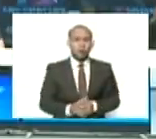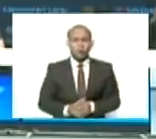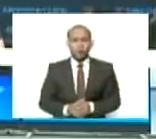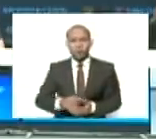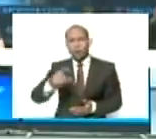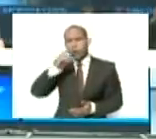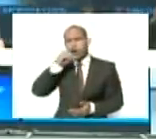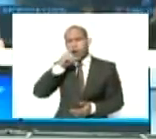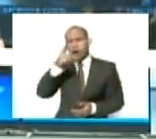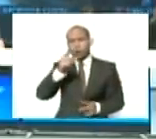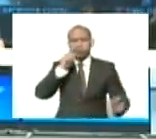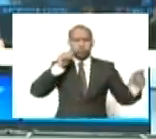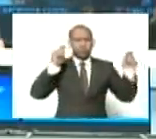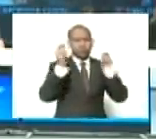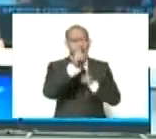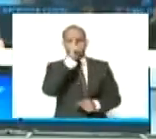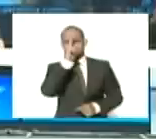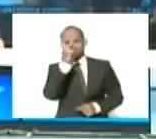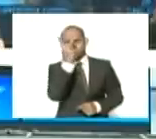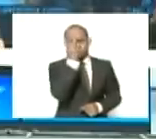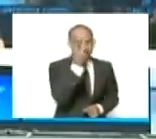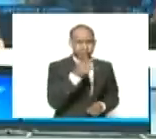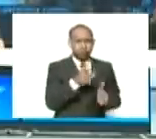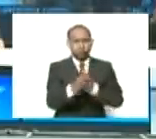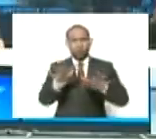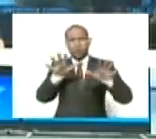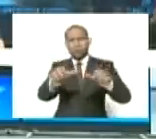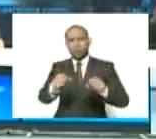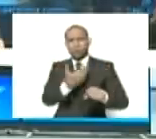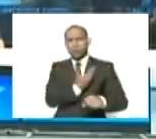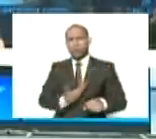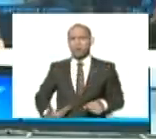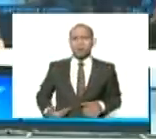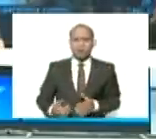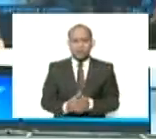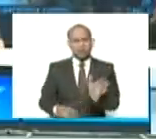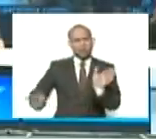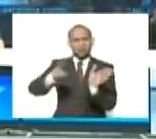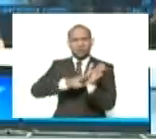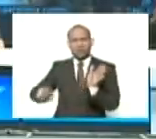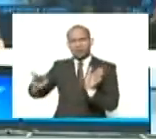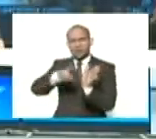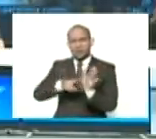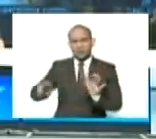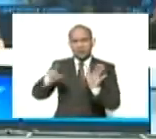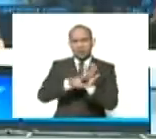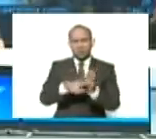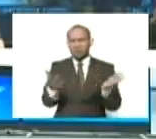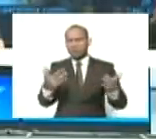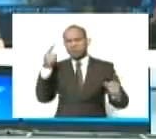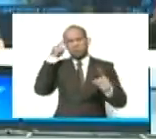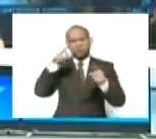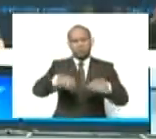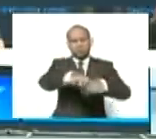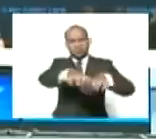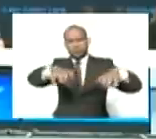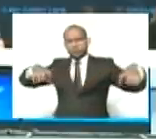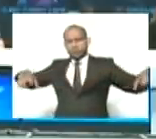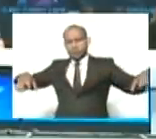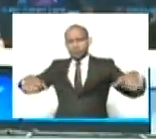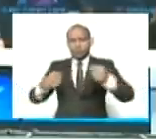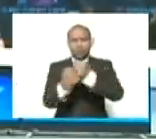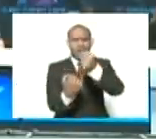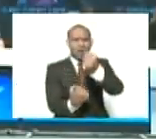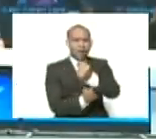se ha convertido en un presidente de los capitalistas y del imperialismo. Y lo repiten para dividir las bases y las